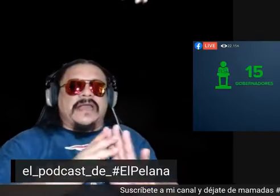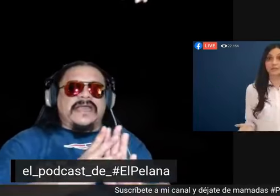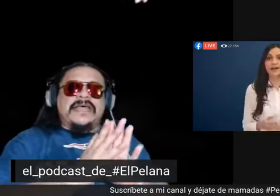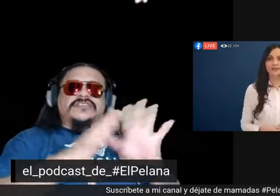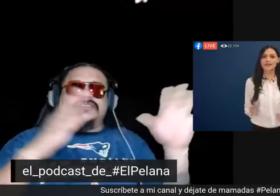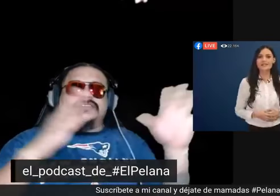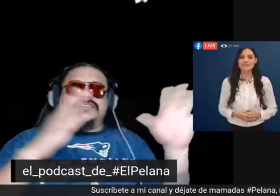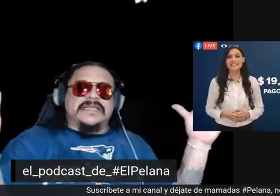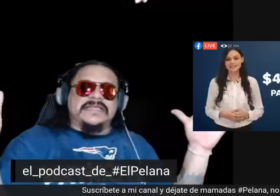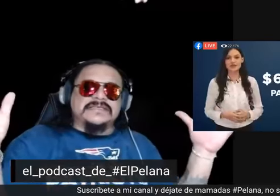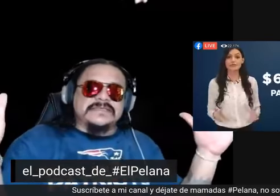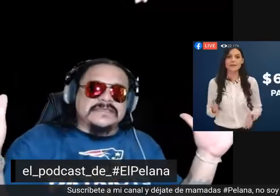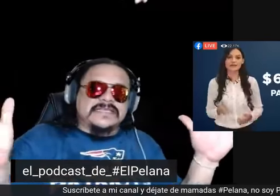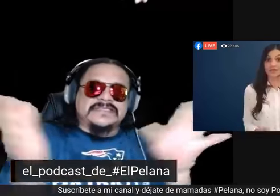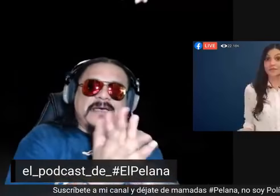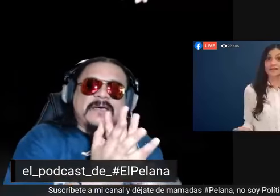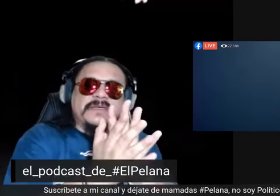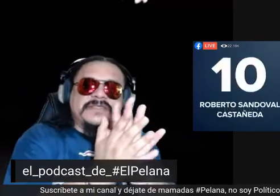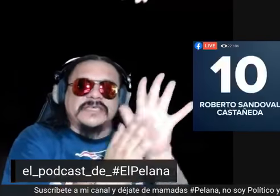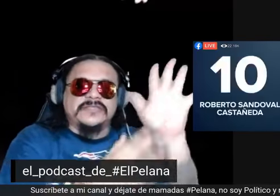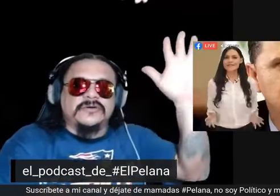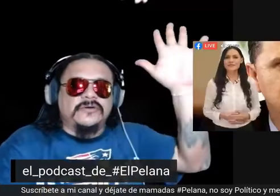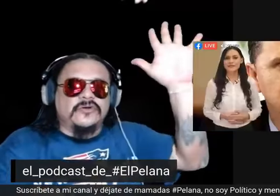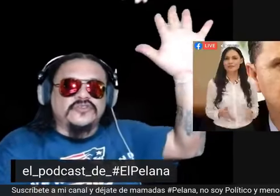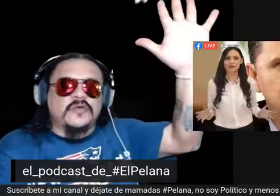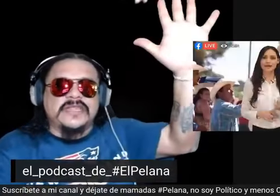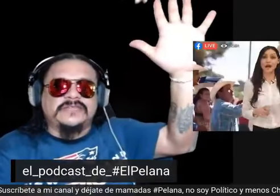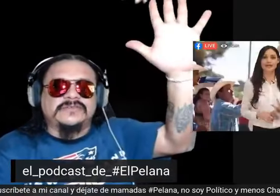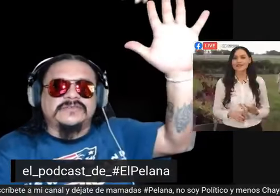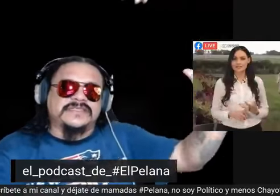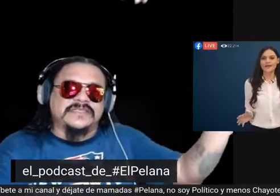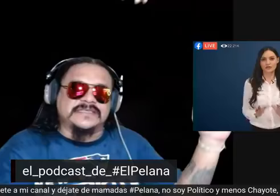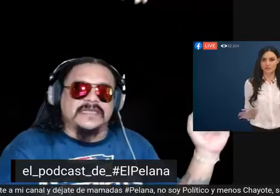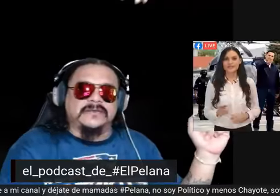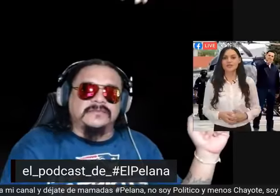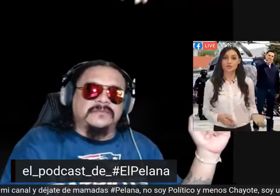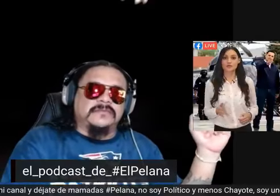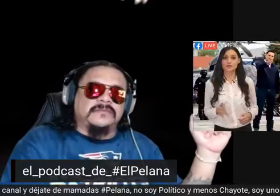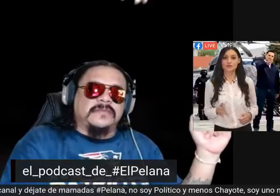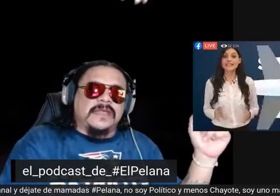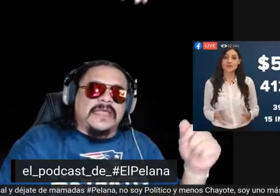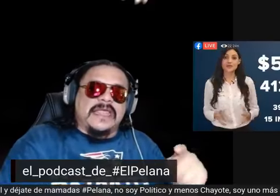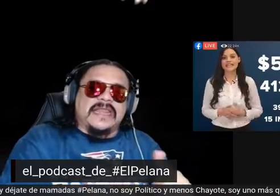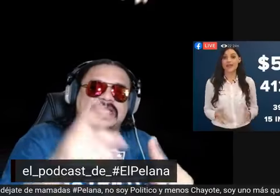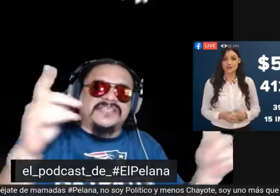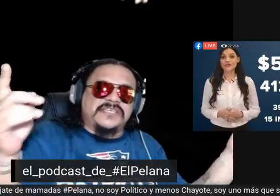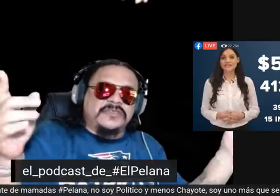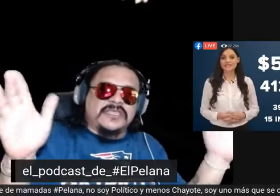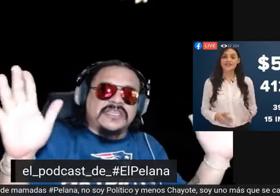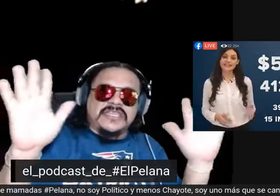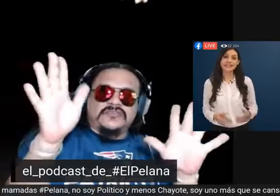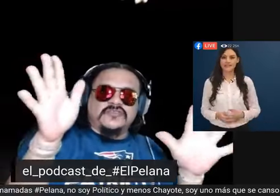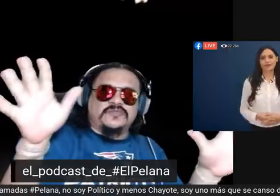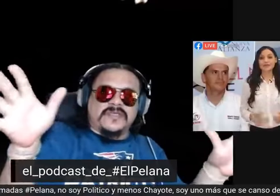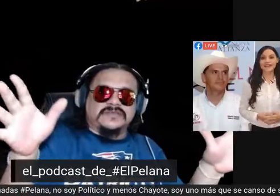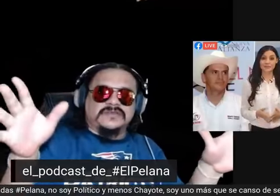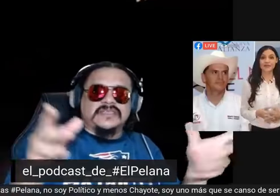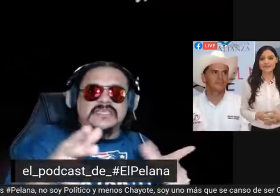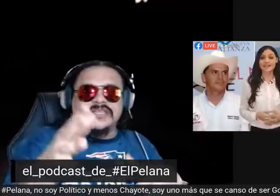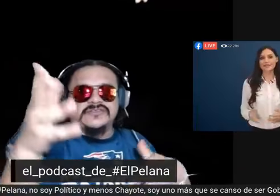En redes sociales se estaba vendiendo los boletos del avión presidencial. El cachito, 500